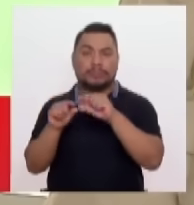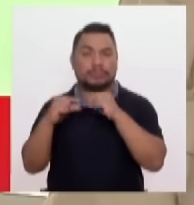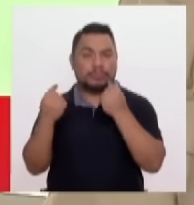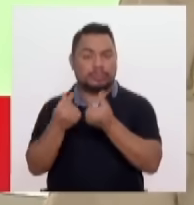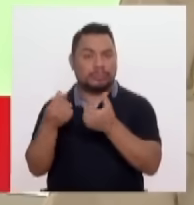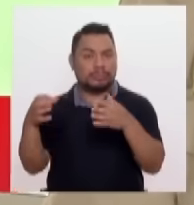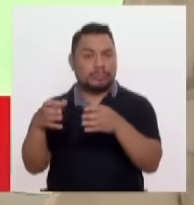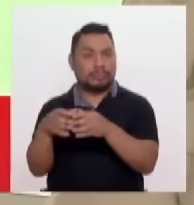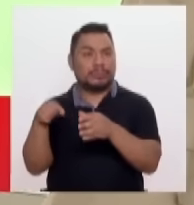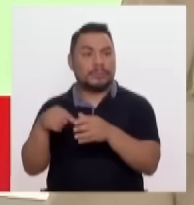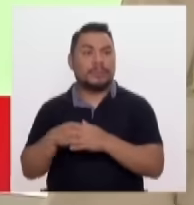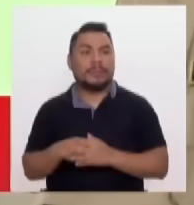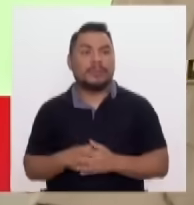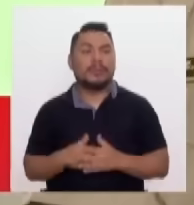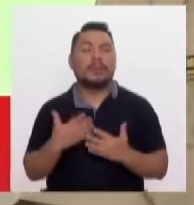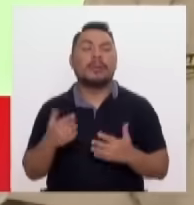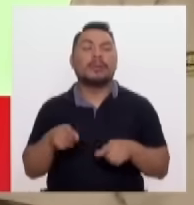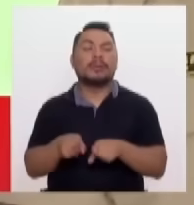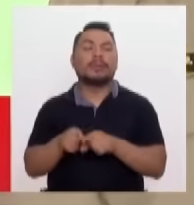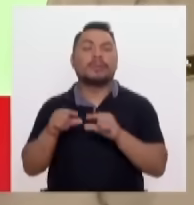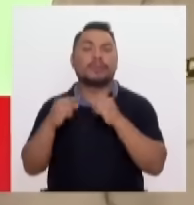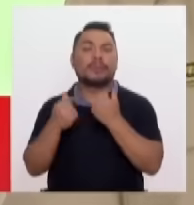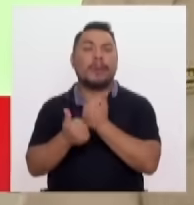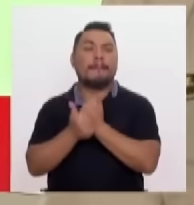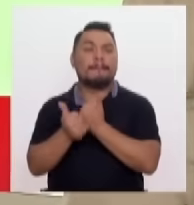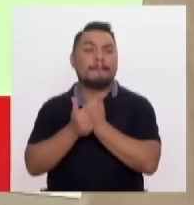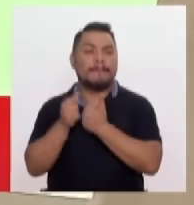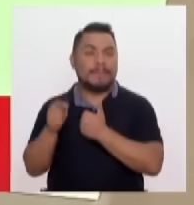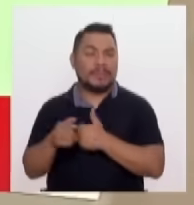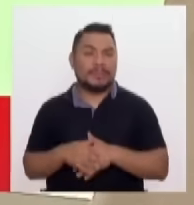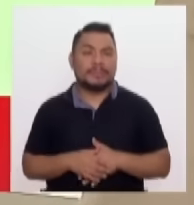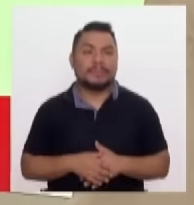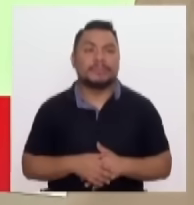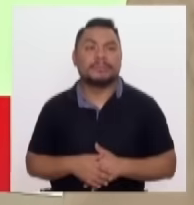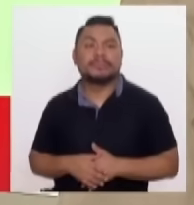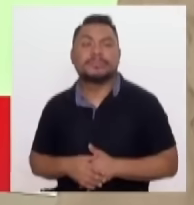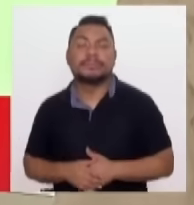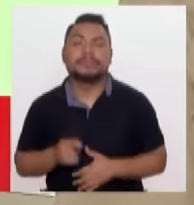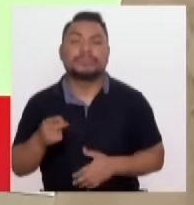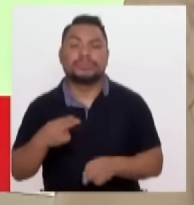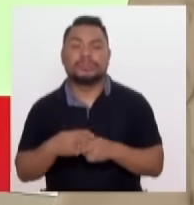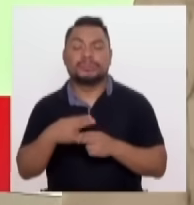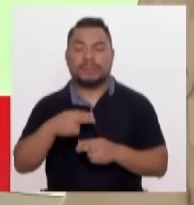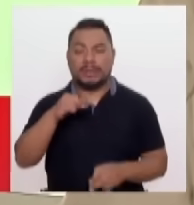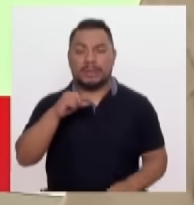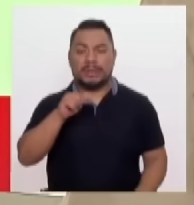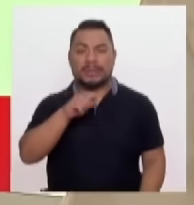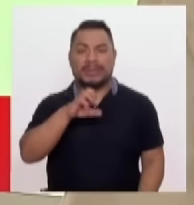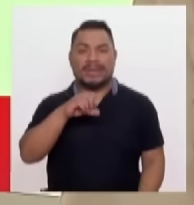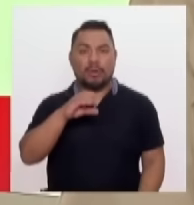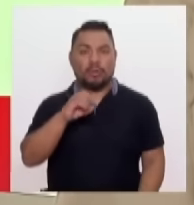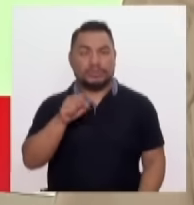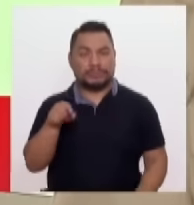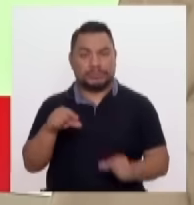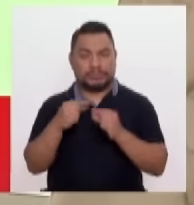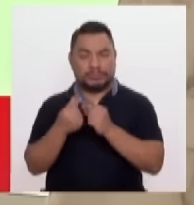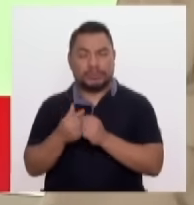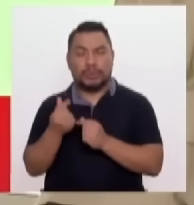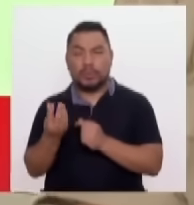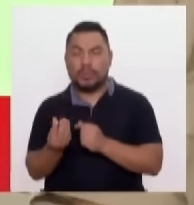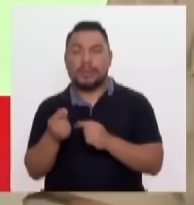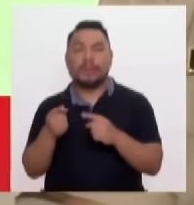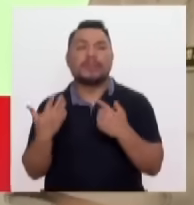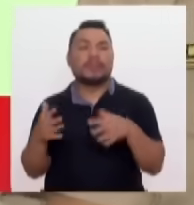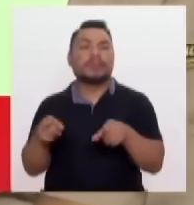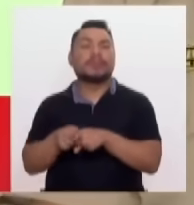de la pseudo organización criminal Rezagos, los gallegos del Cono Norte, se encontraban